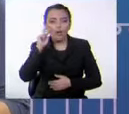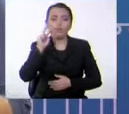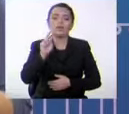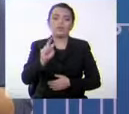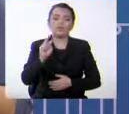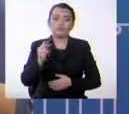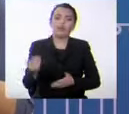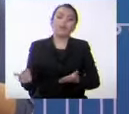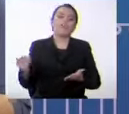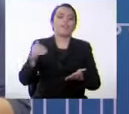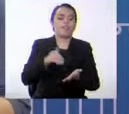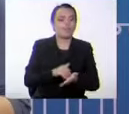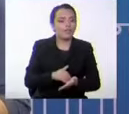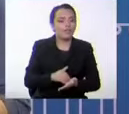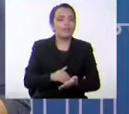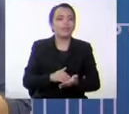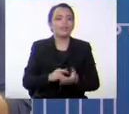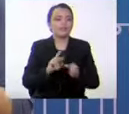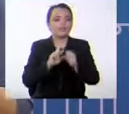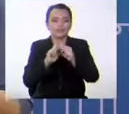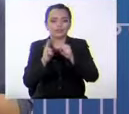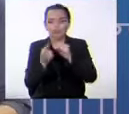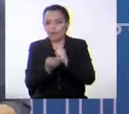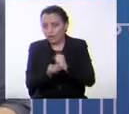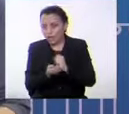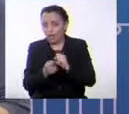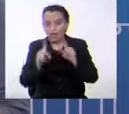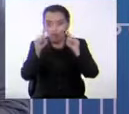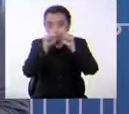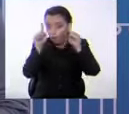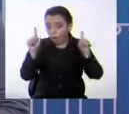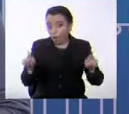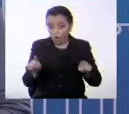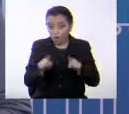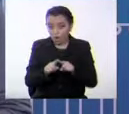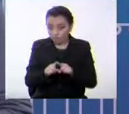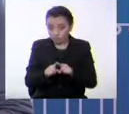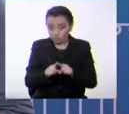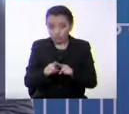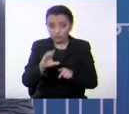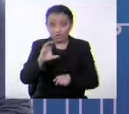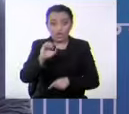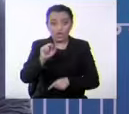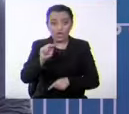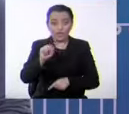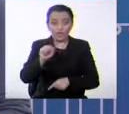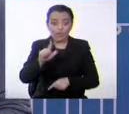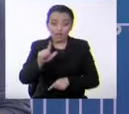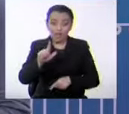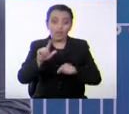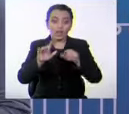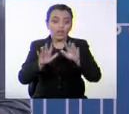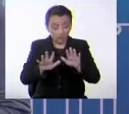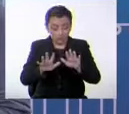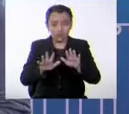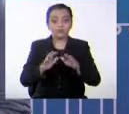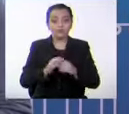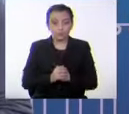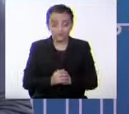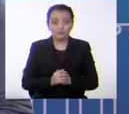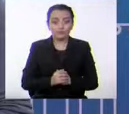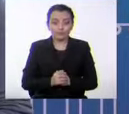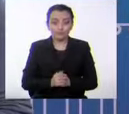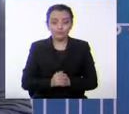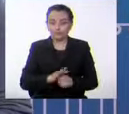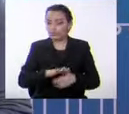de televisión de El Salvador. Pueden buscar Canal 10 El Salvador y ahí van a encontrar esta teleclase y todas las que hemos estado recibiendo durante